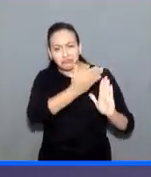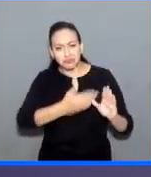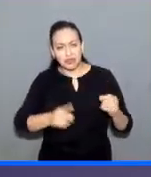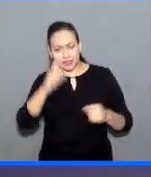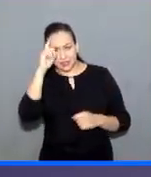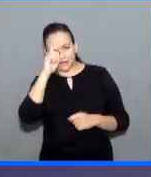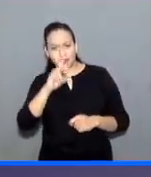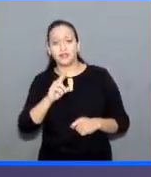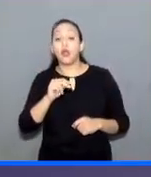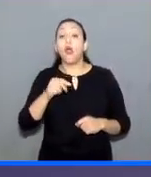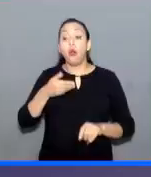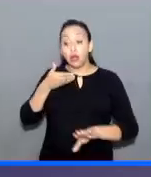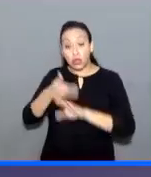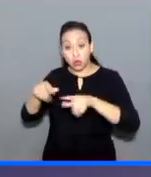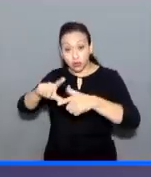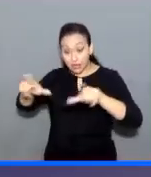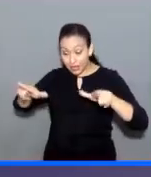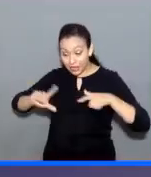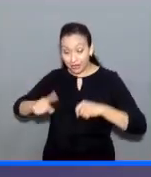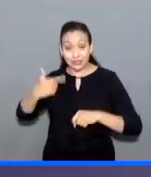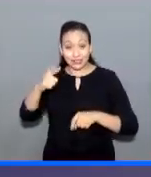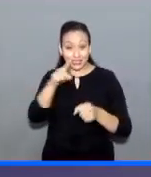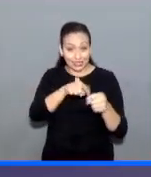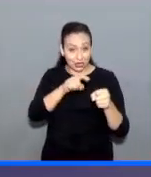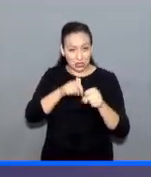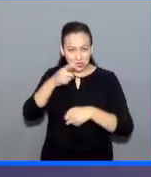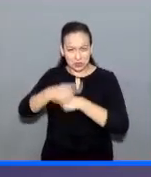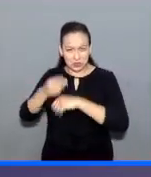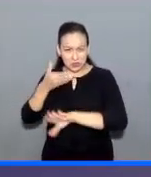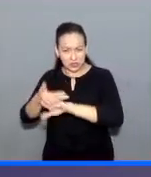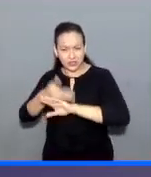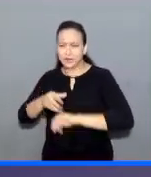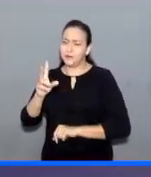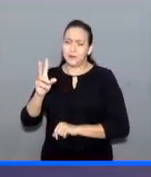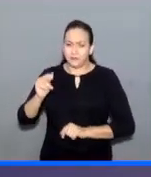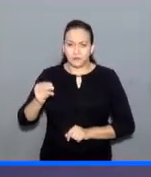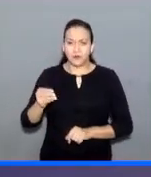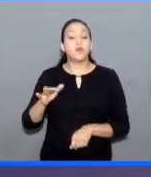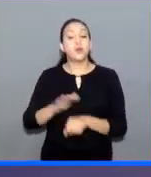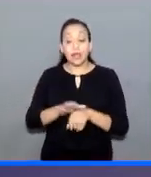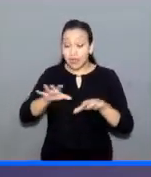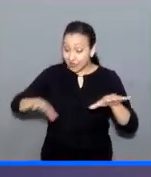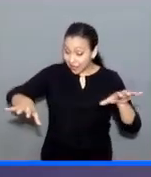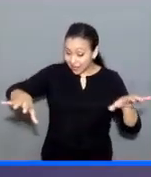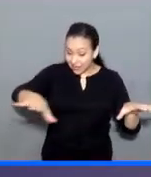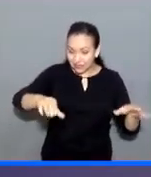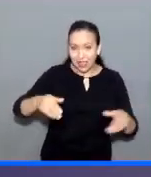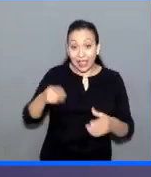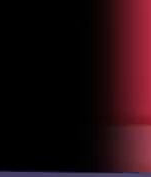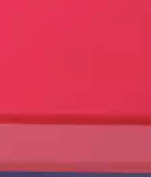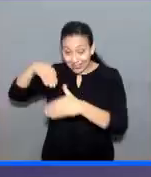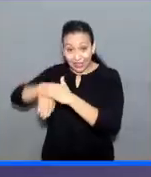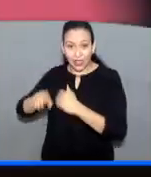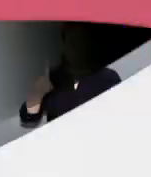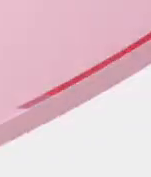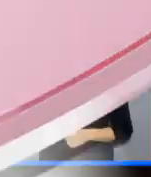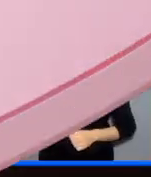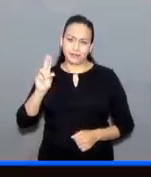laguna de 7 Colores, donde se construye el inmueble, ya que las obras no estaban dentro del agua.